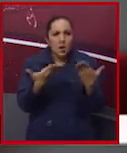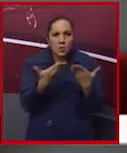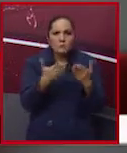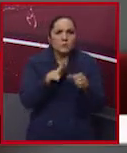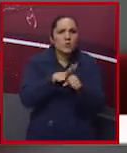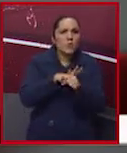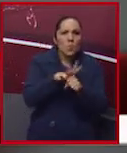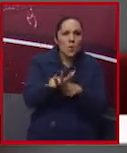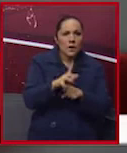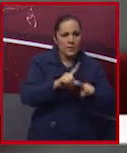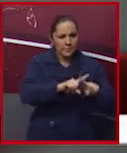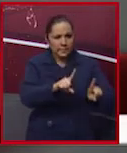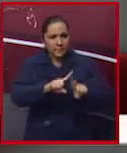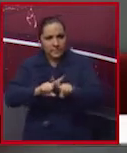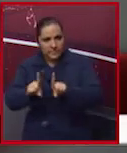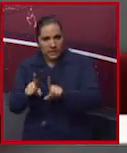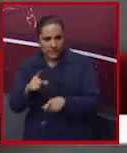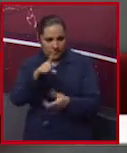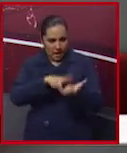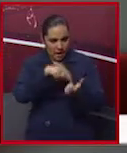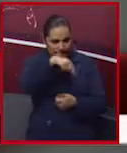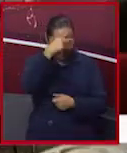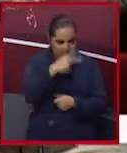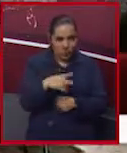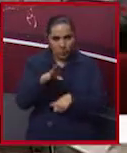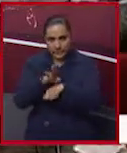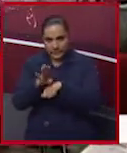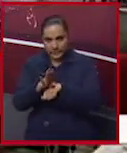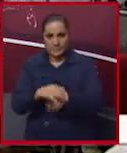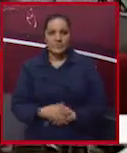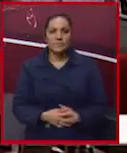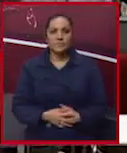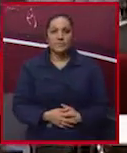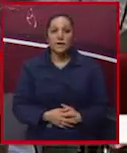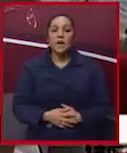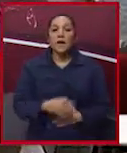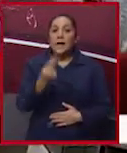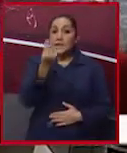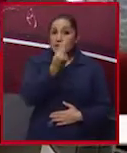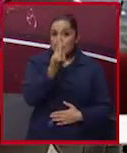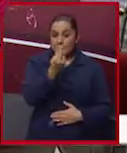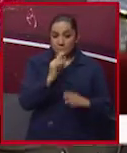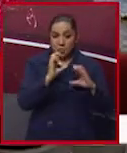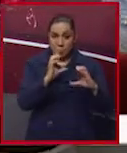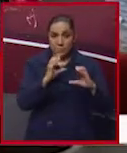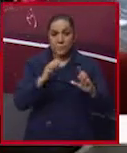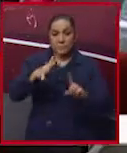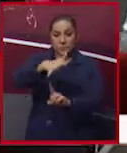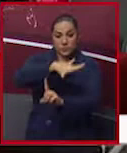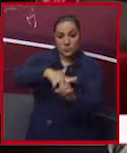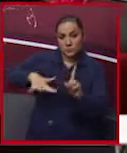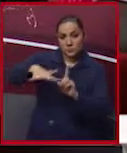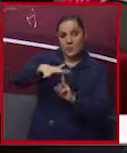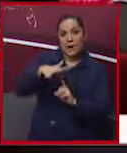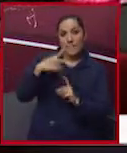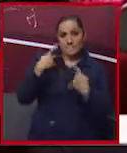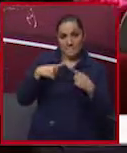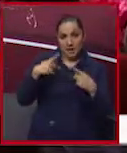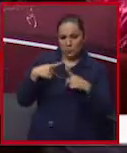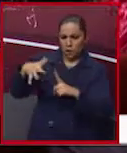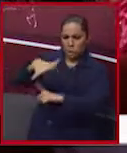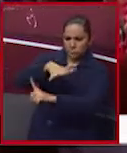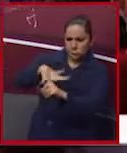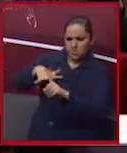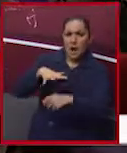entre México y Brasil. No se debe confundir el término de sociedad civil con organizaciones